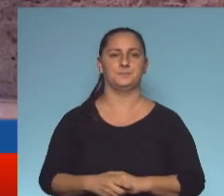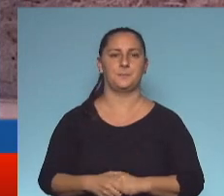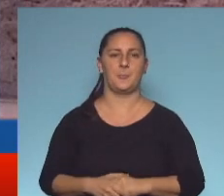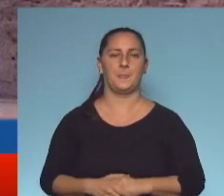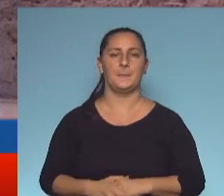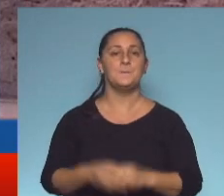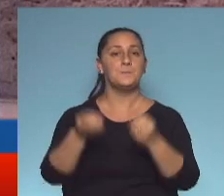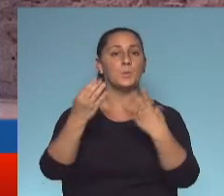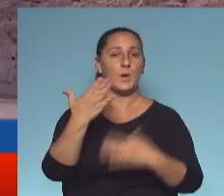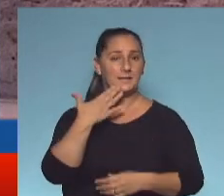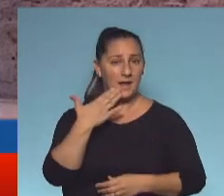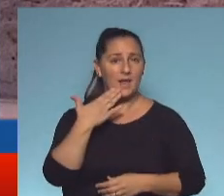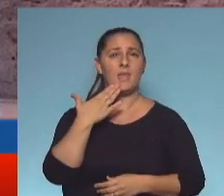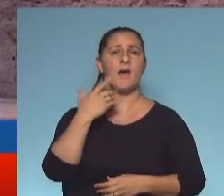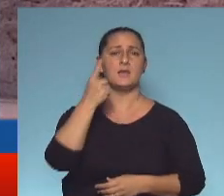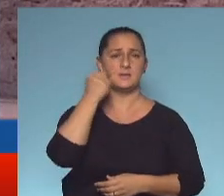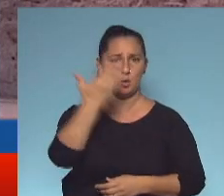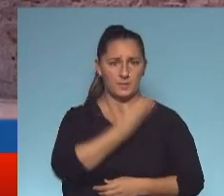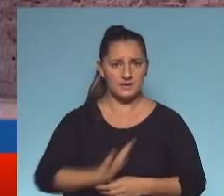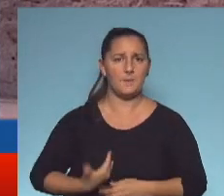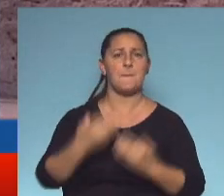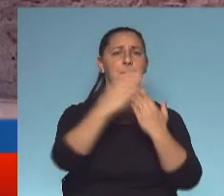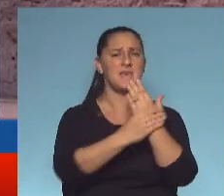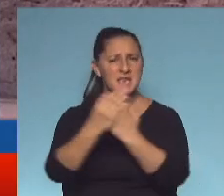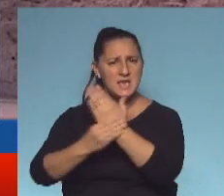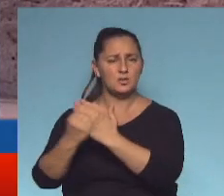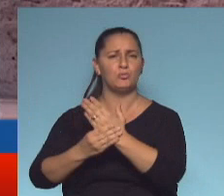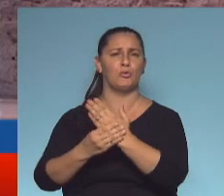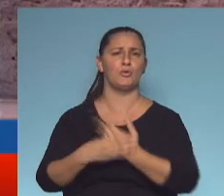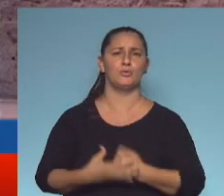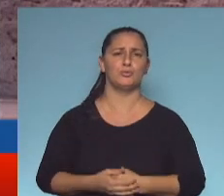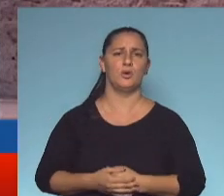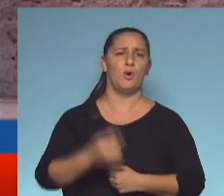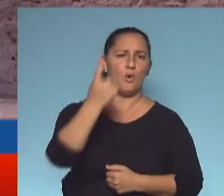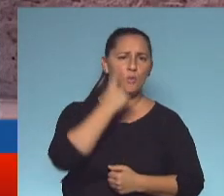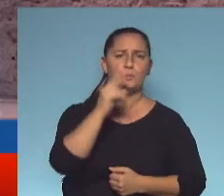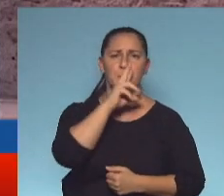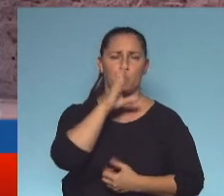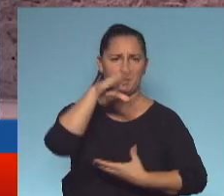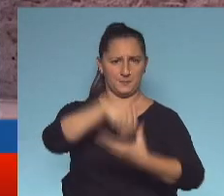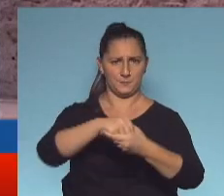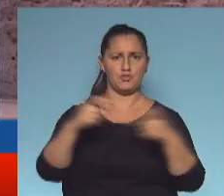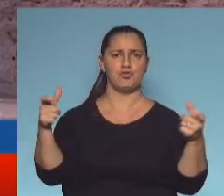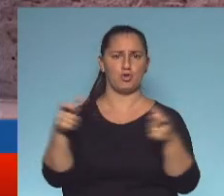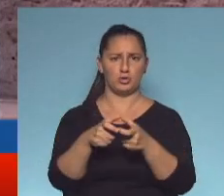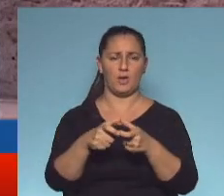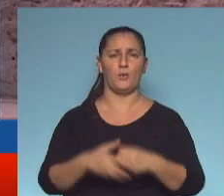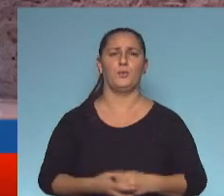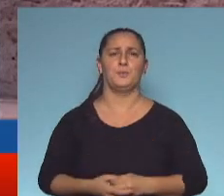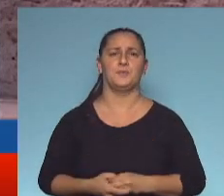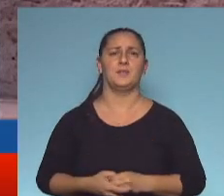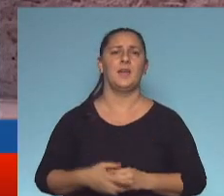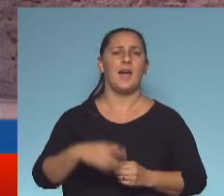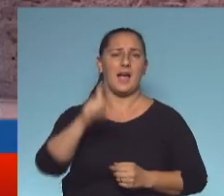Sí, buenas tardes, señor presidente, señores ministros, todos y todas los miembros del Consejo.